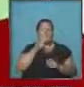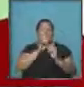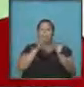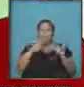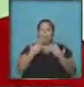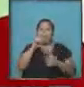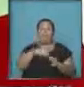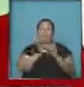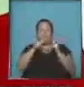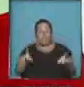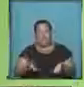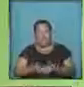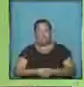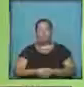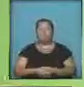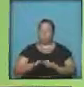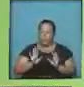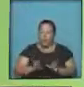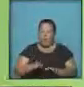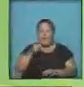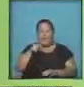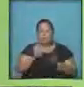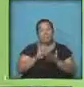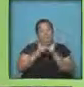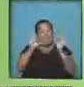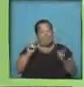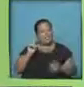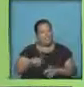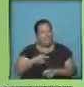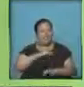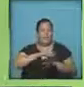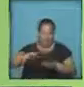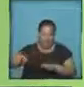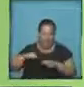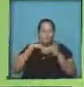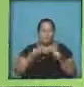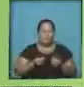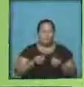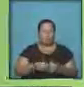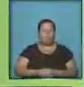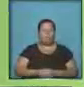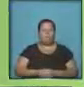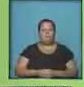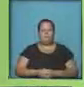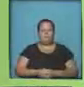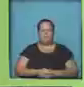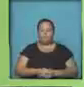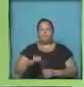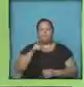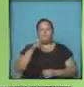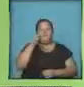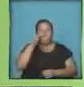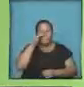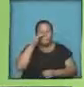infectada, producir una infección? Bueno, esto lo de la infección también es un capítulo aparte porque la